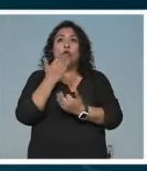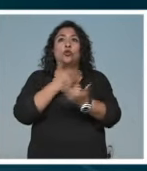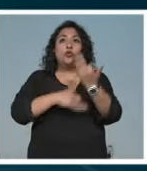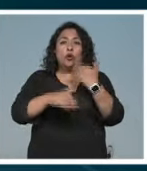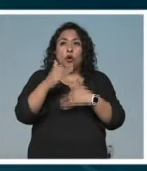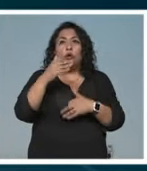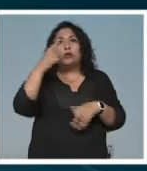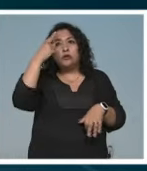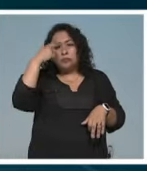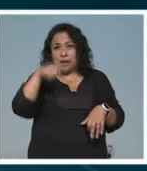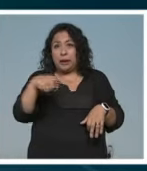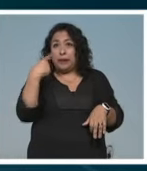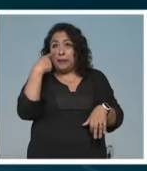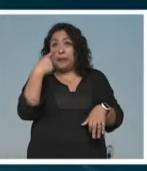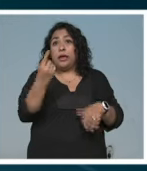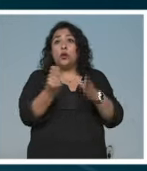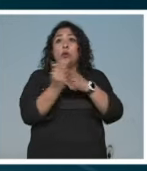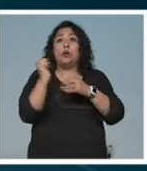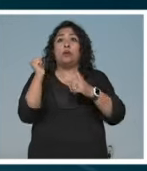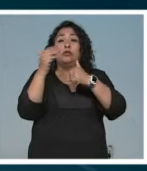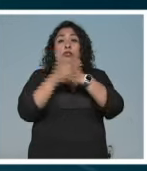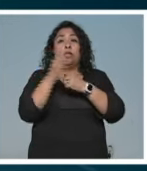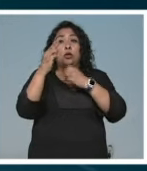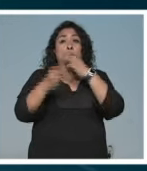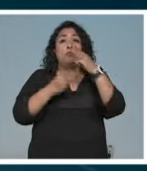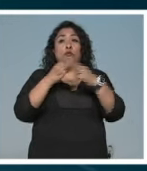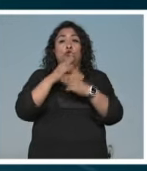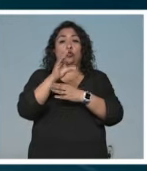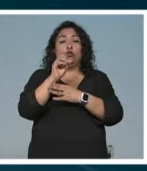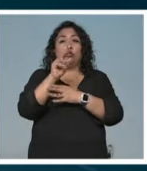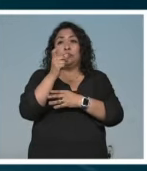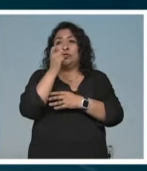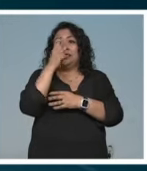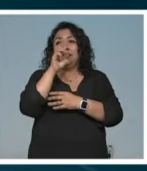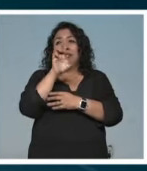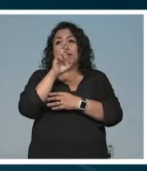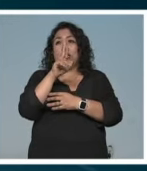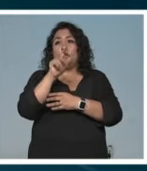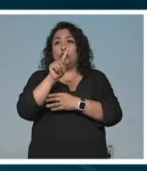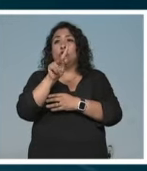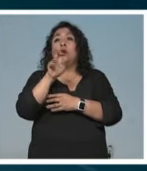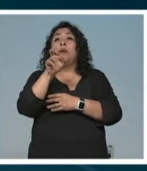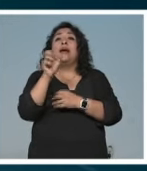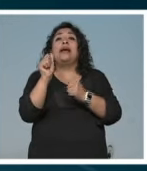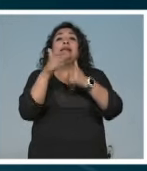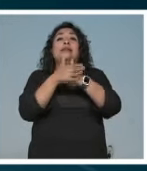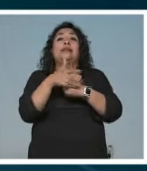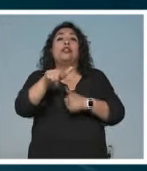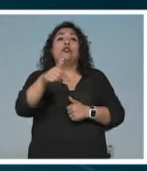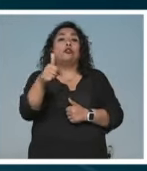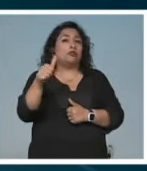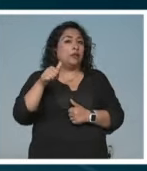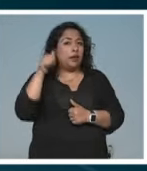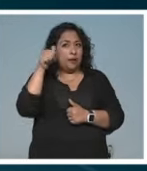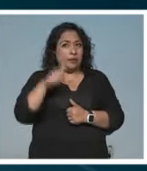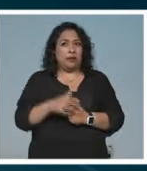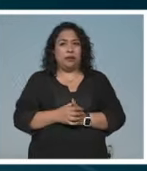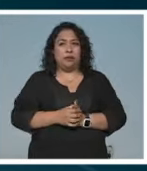todos a que no se pierdan el estreno de Mundos Cósmicos de Sergio Tobar Velarde, que se va a estrenar este 12 de abril.